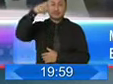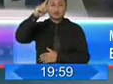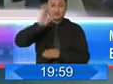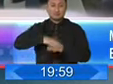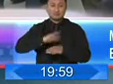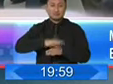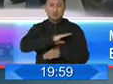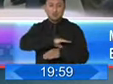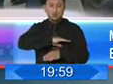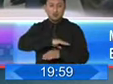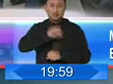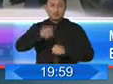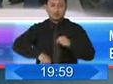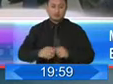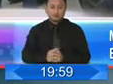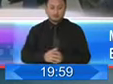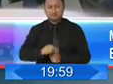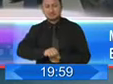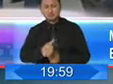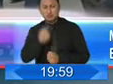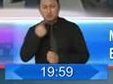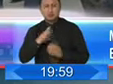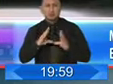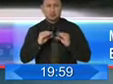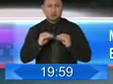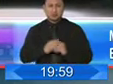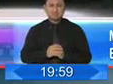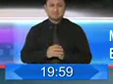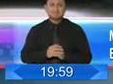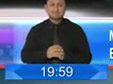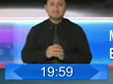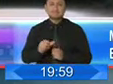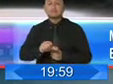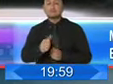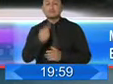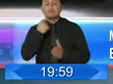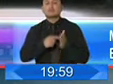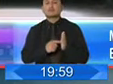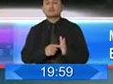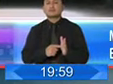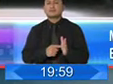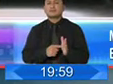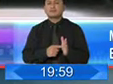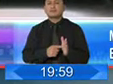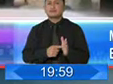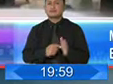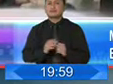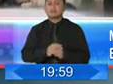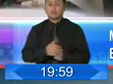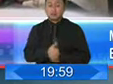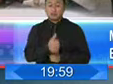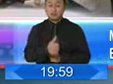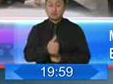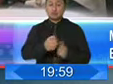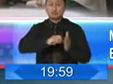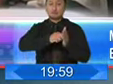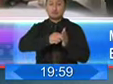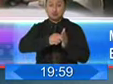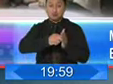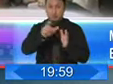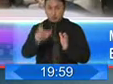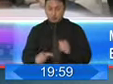moral. Y otras causas también contra esa comisión anticorrupción. Hay otra, por ejemplo, también planteada por el mismo contralor en el